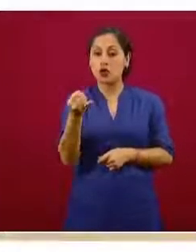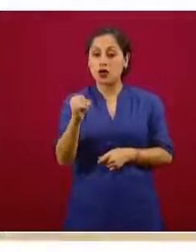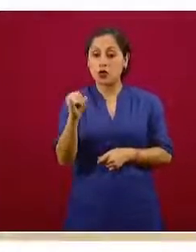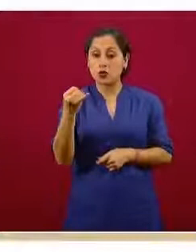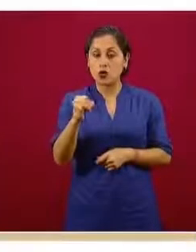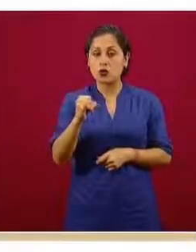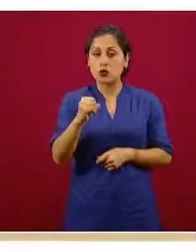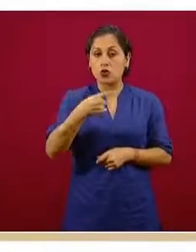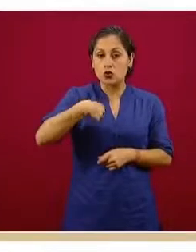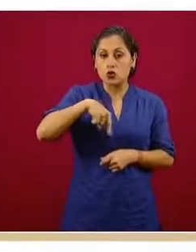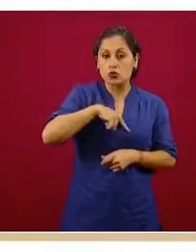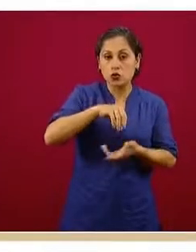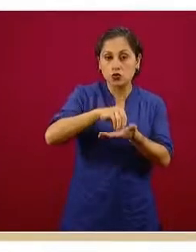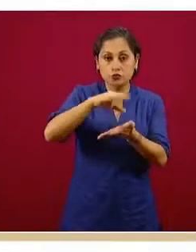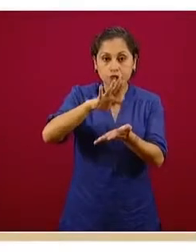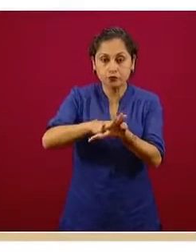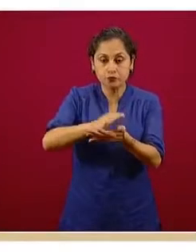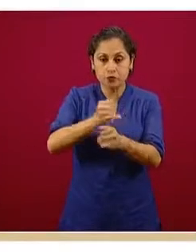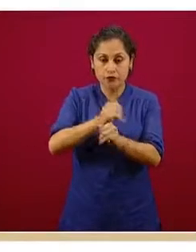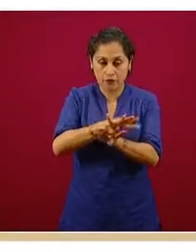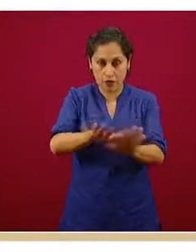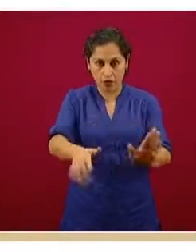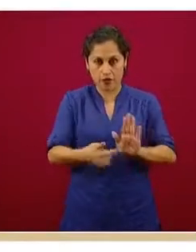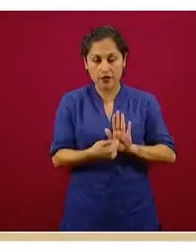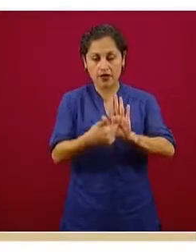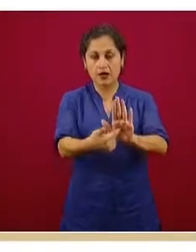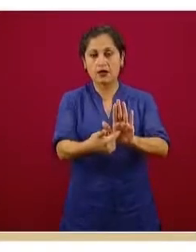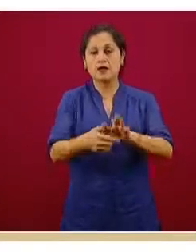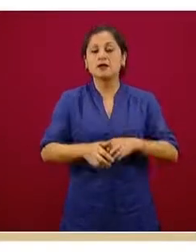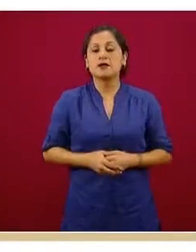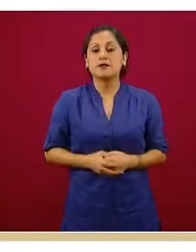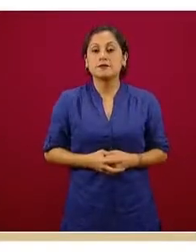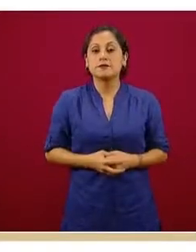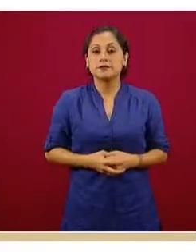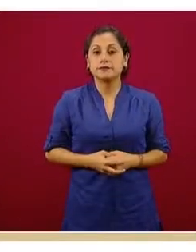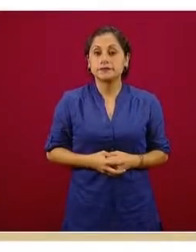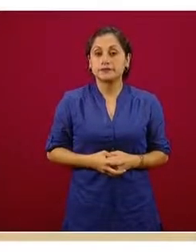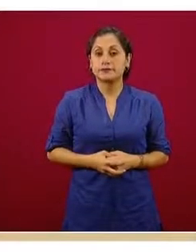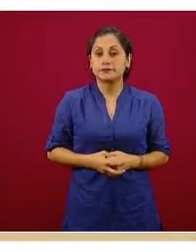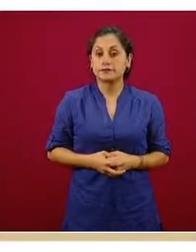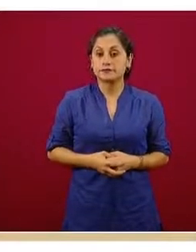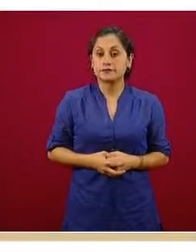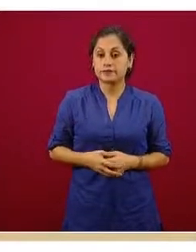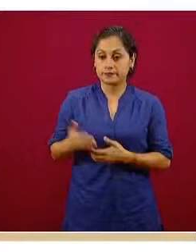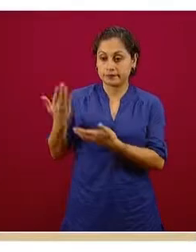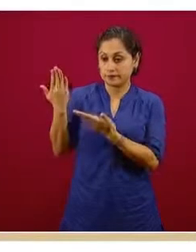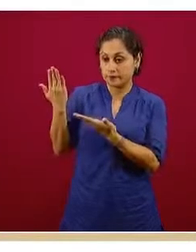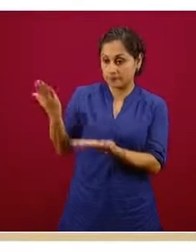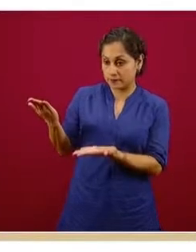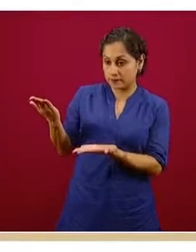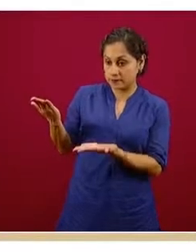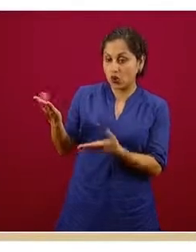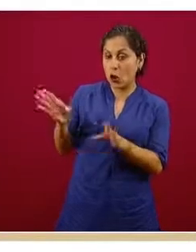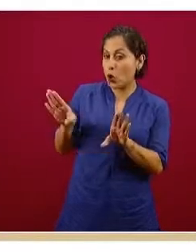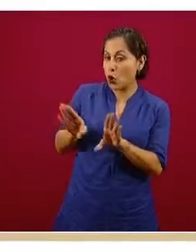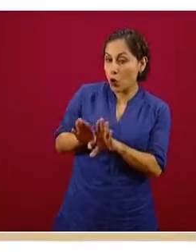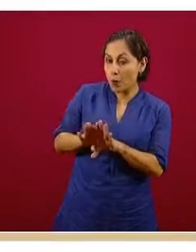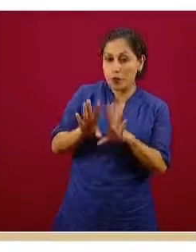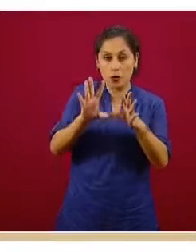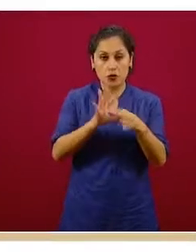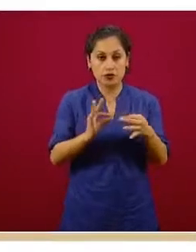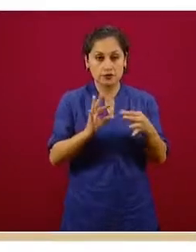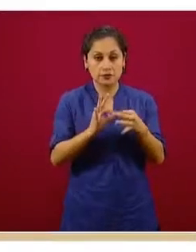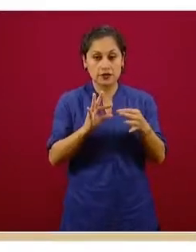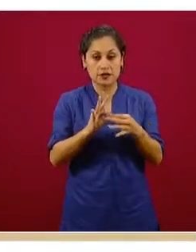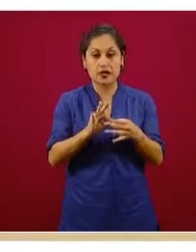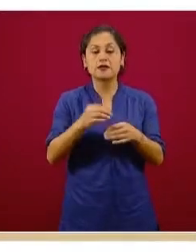esta actualización del informe. Ya saben ustedes que esto se interpreta de la siguiente manera. Tenemos una